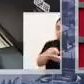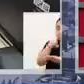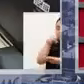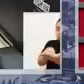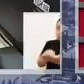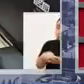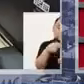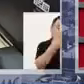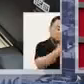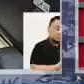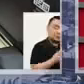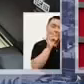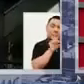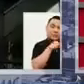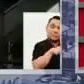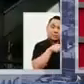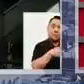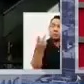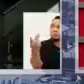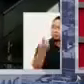dentro,